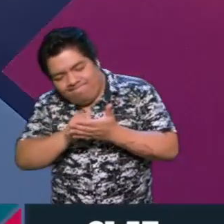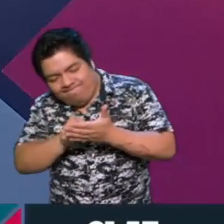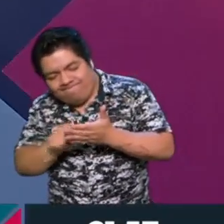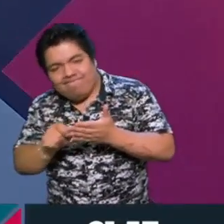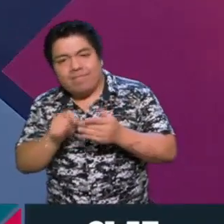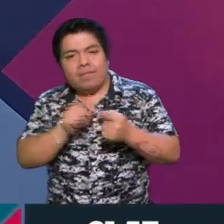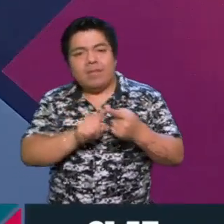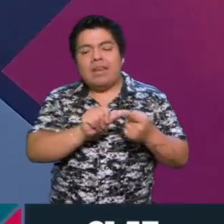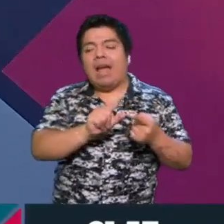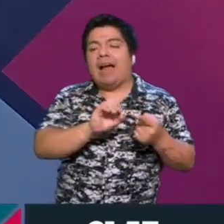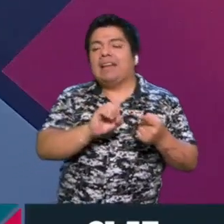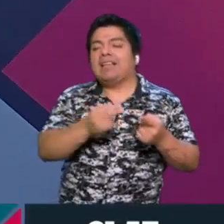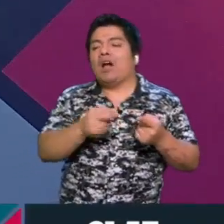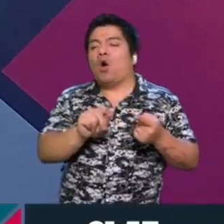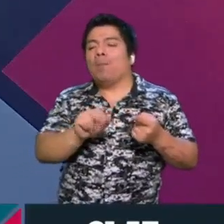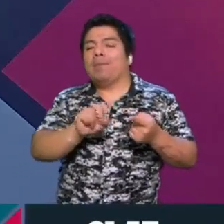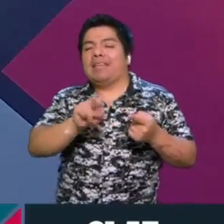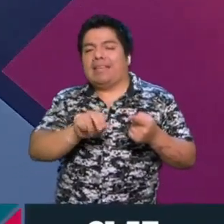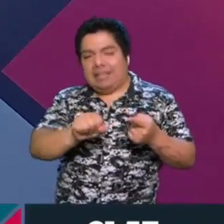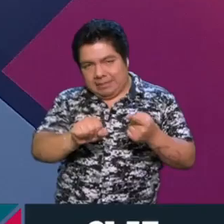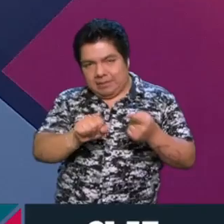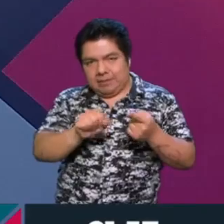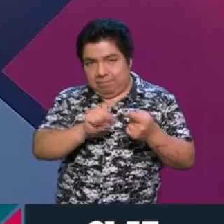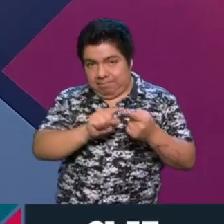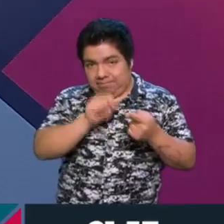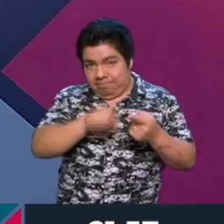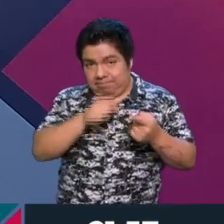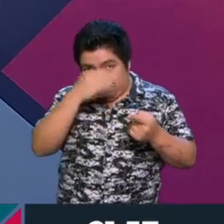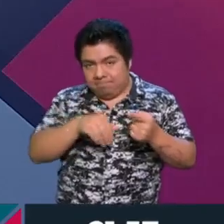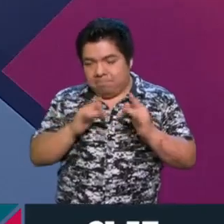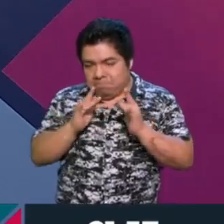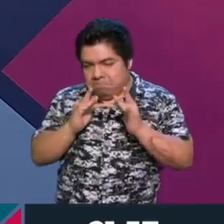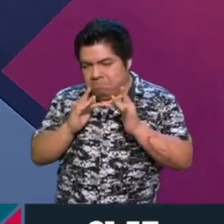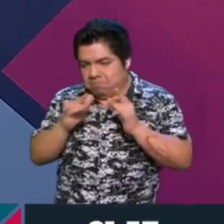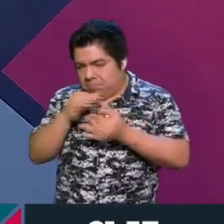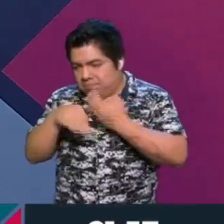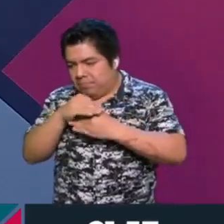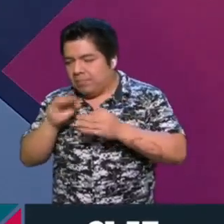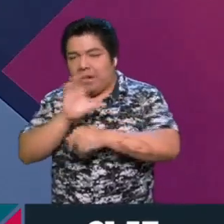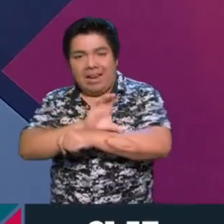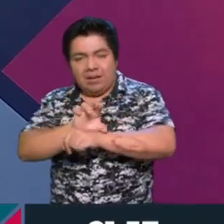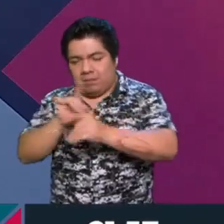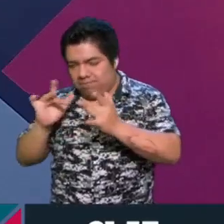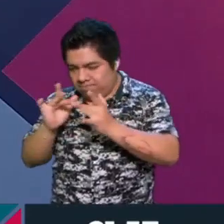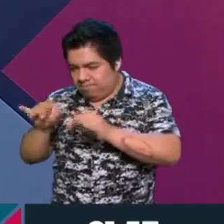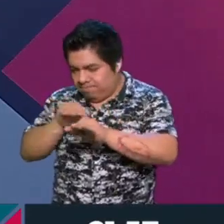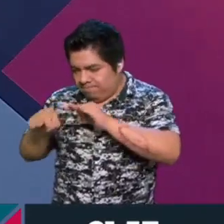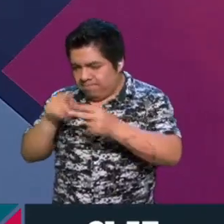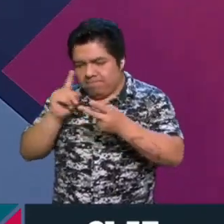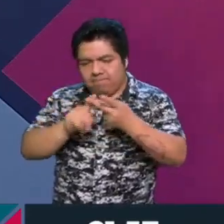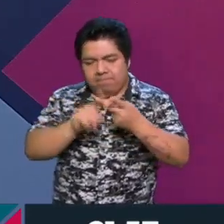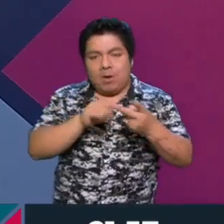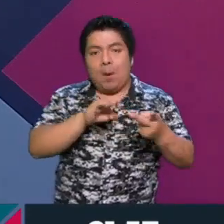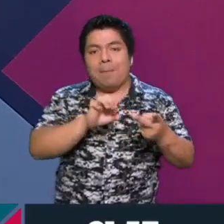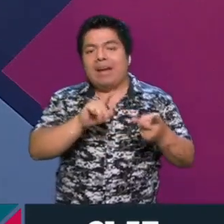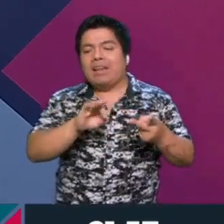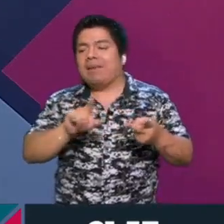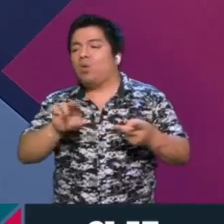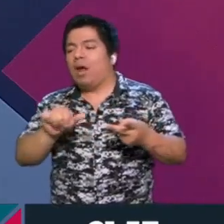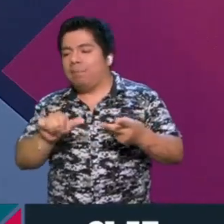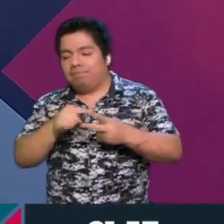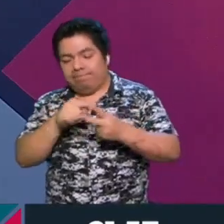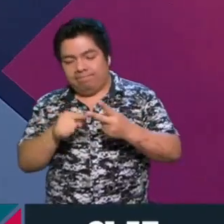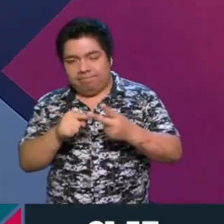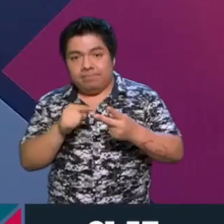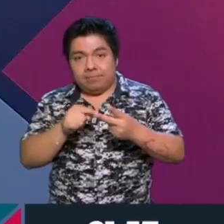contenidos es de Alicia Hopkins y quien coordina los contenidos y el trabajo en general es Maribel Luna,